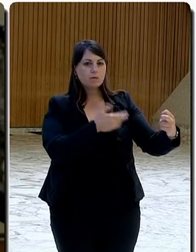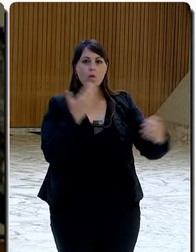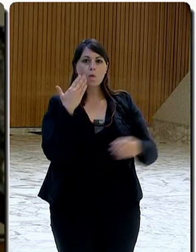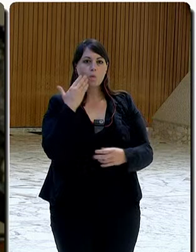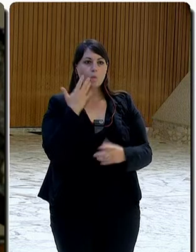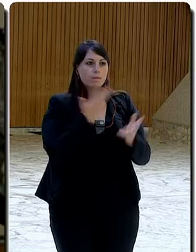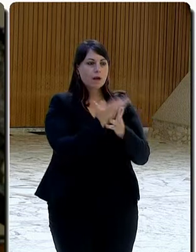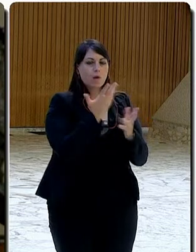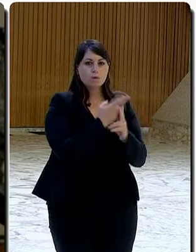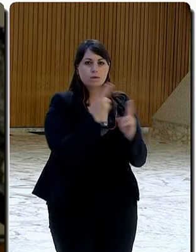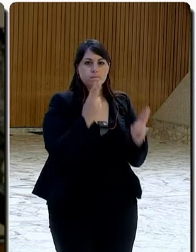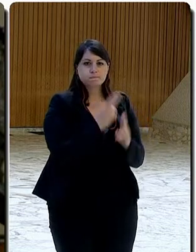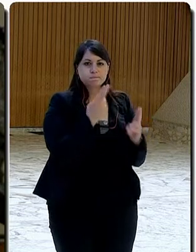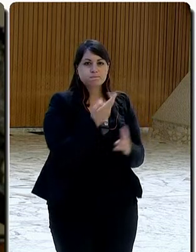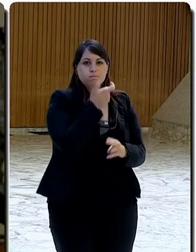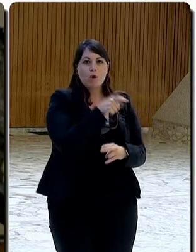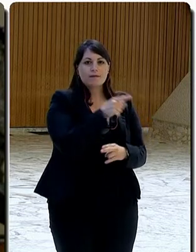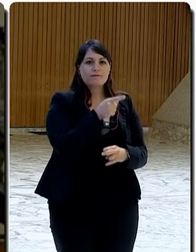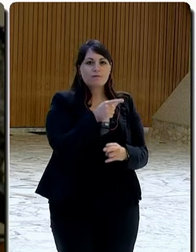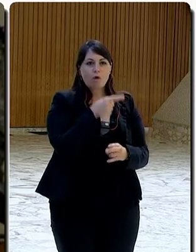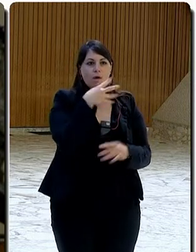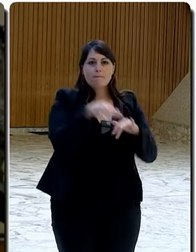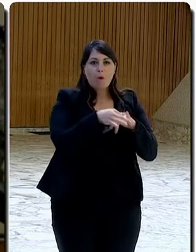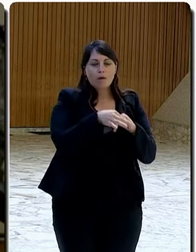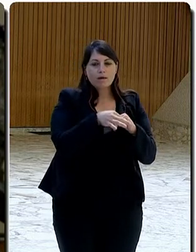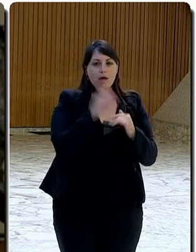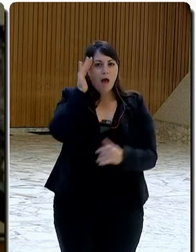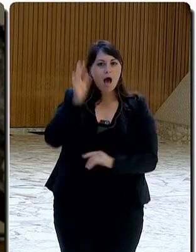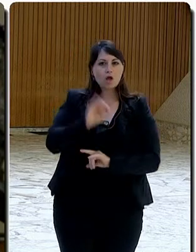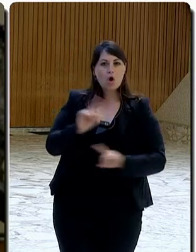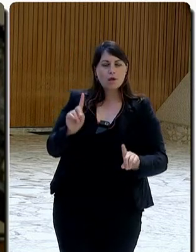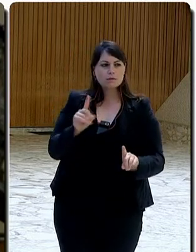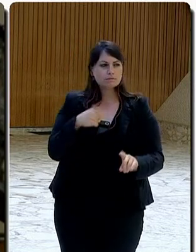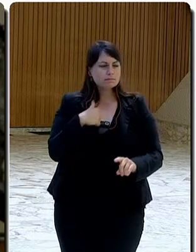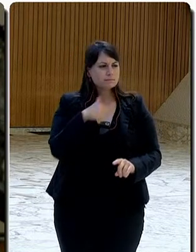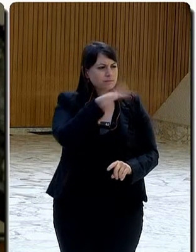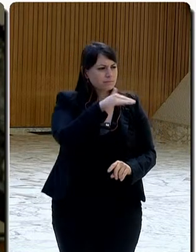hablar. No entendía por qué, pero el niño